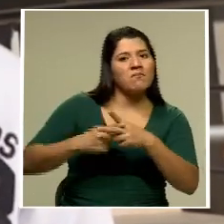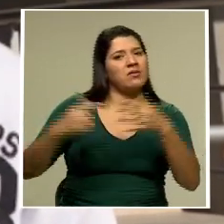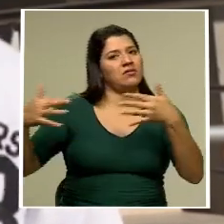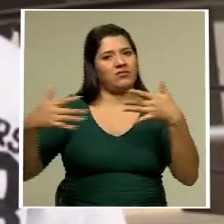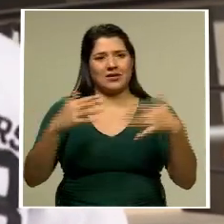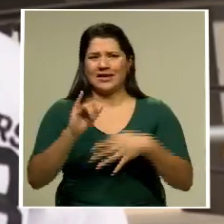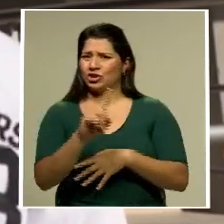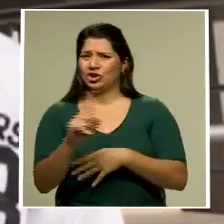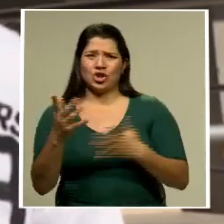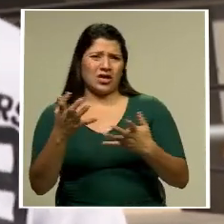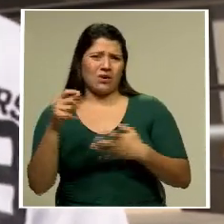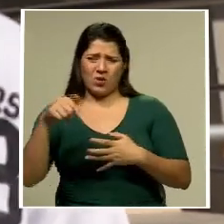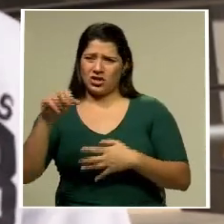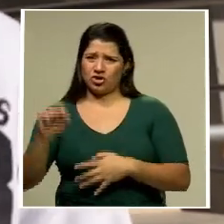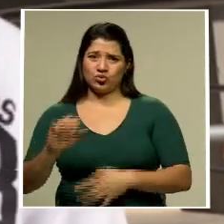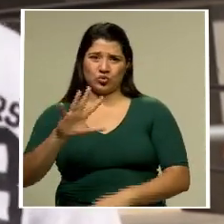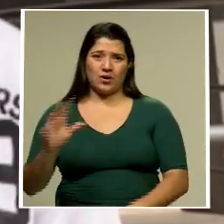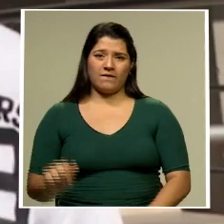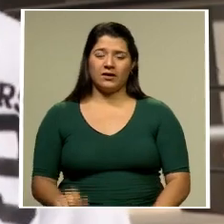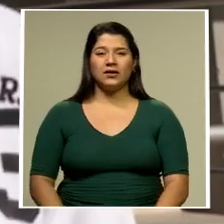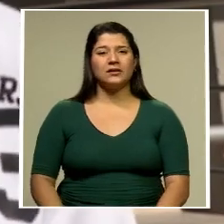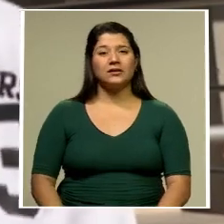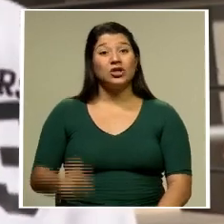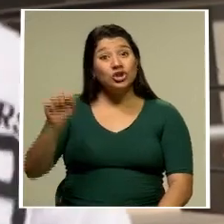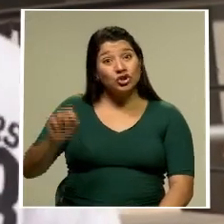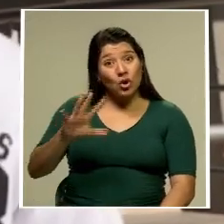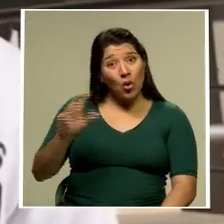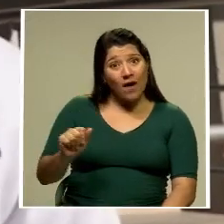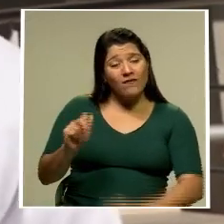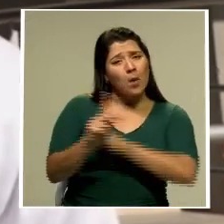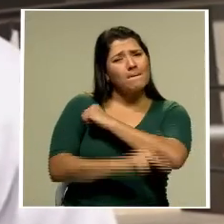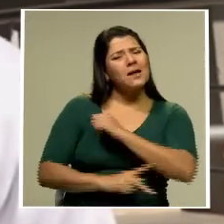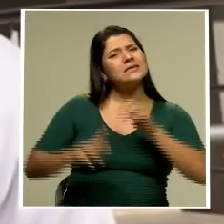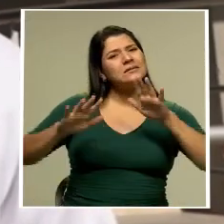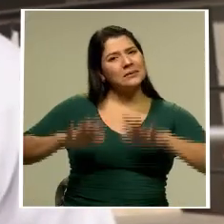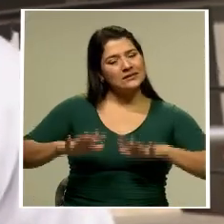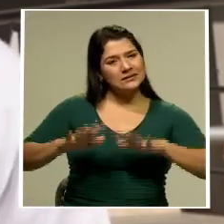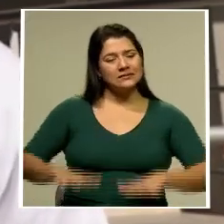que no queremos aquí en Sudáfrica. Sudáfrica es un país pacífico.